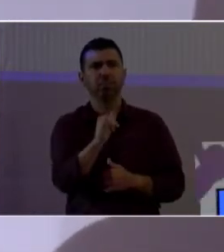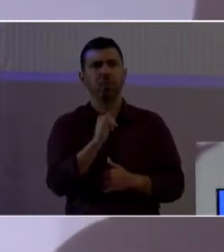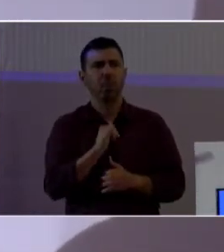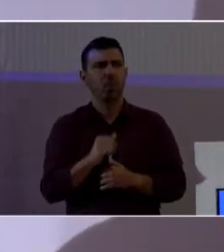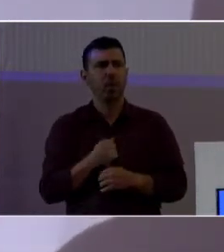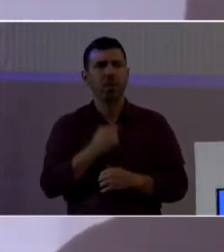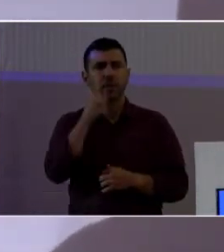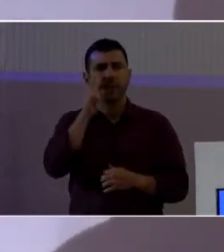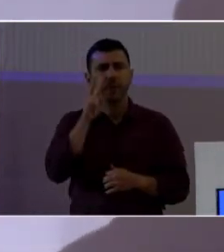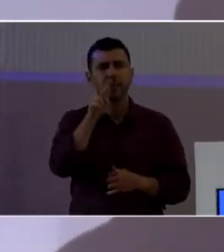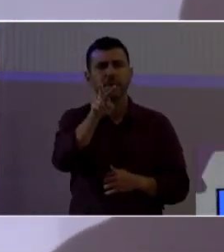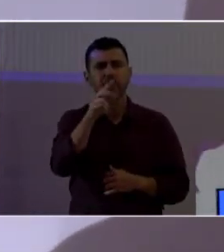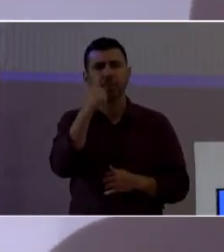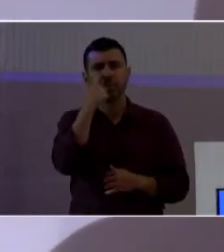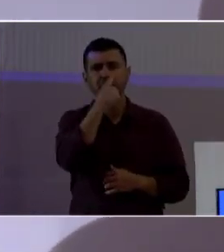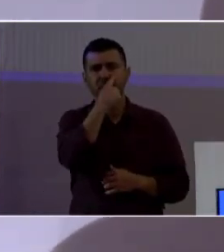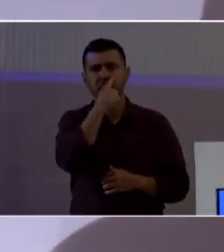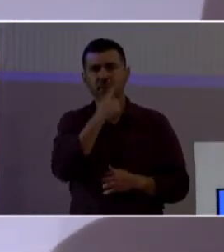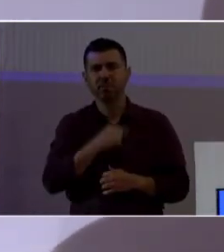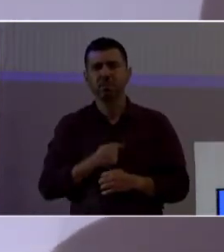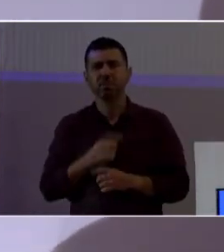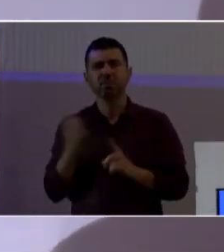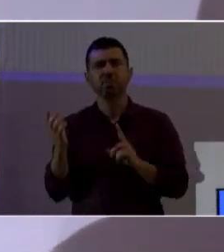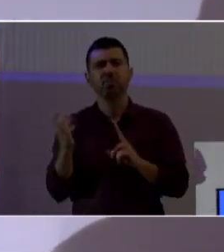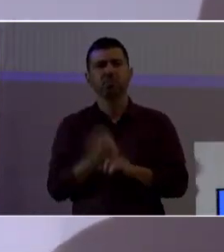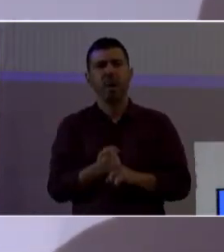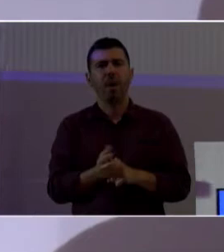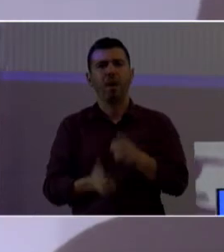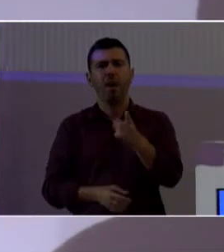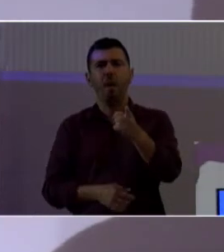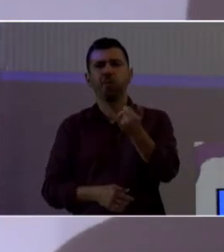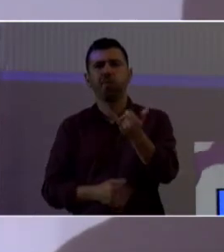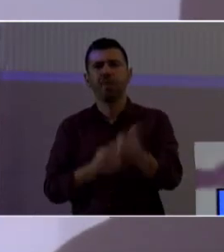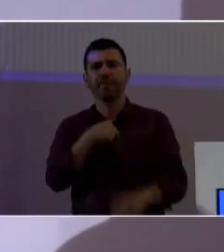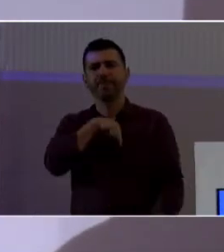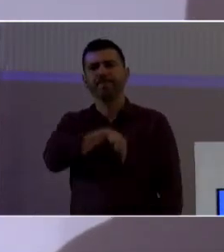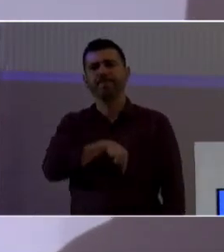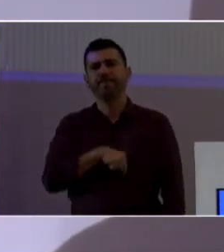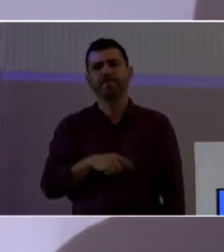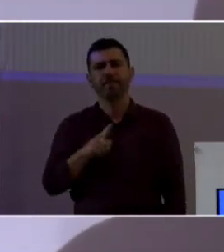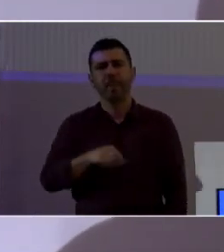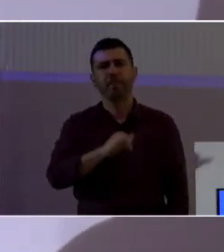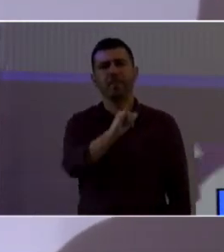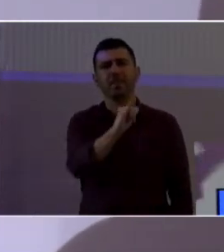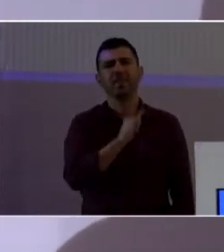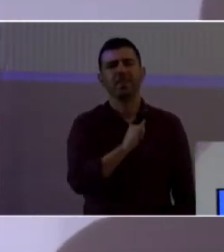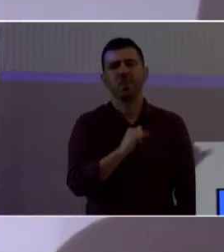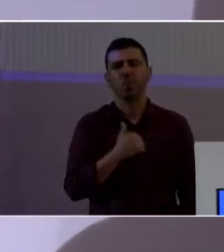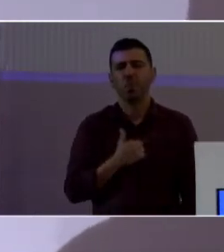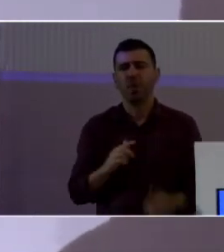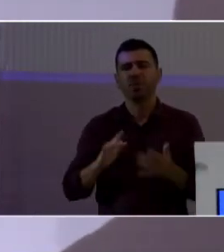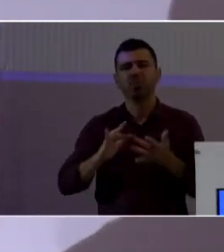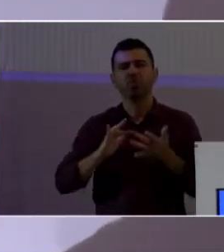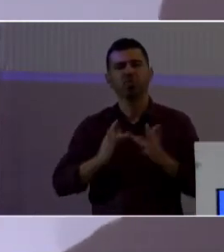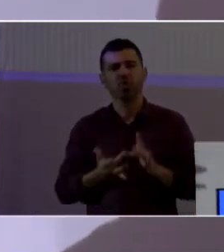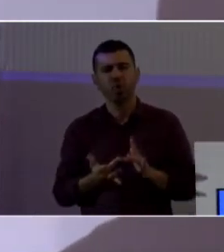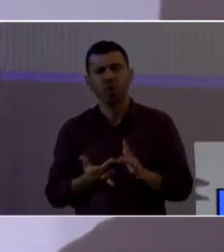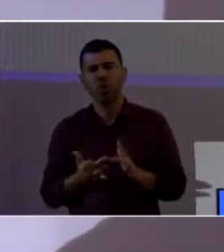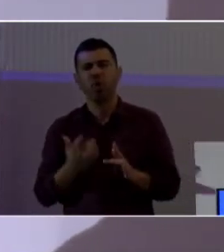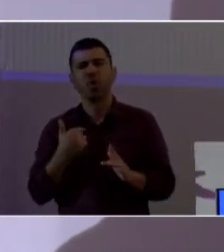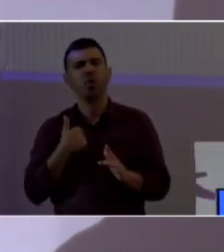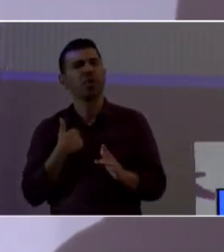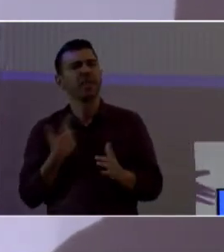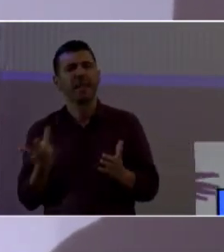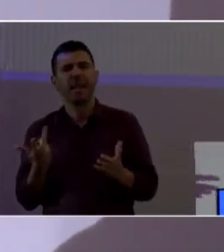he encontrado el mismo dolor que yo tuve que vivir cuando estuve en la guerra. Separación de mi familia, separación de